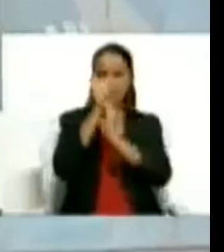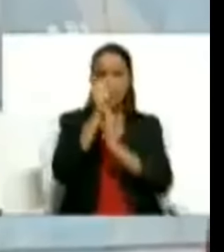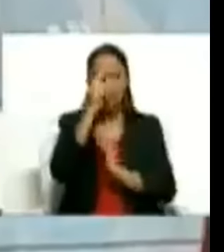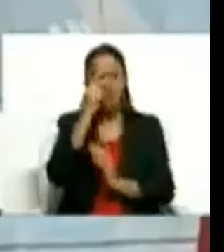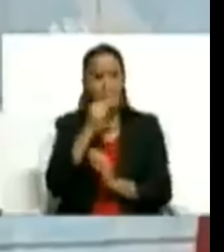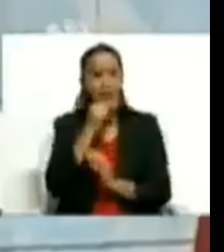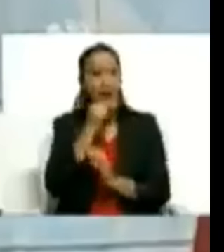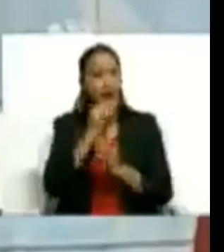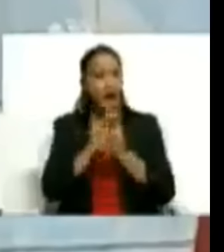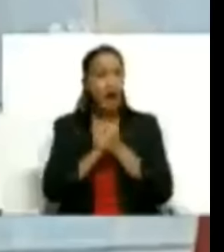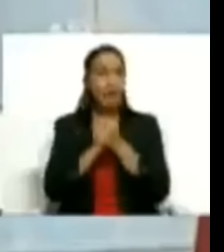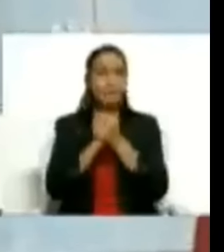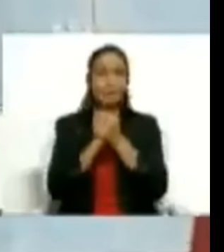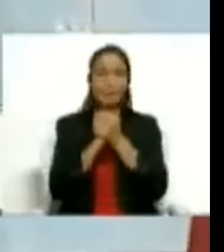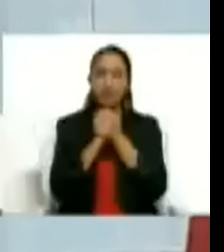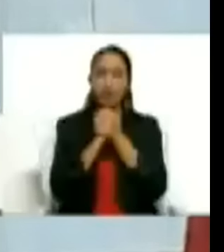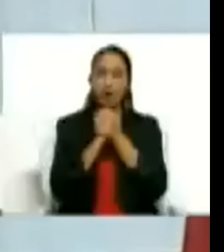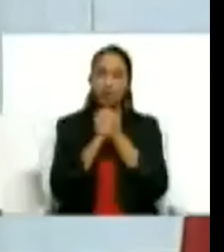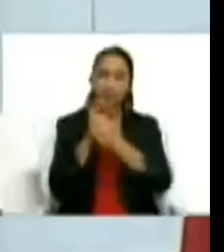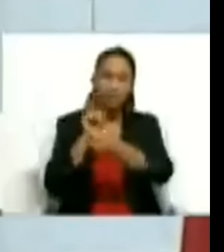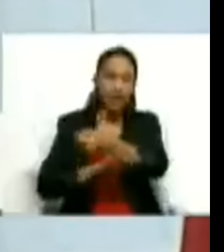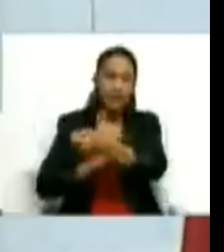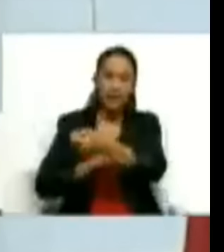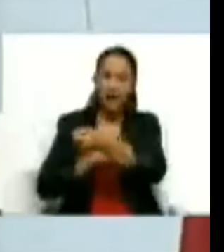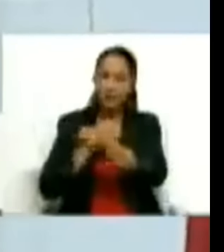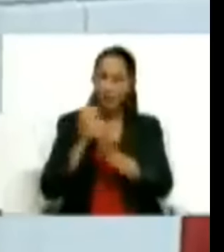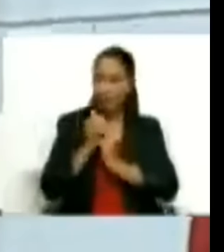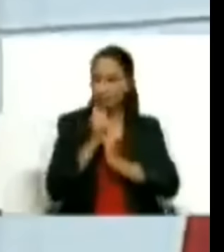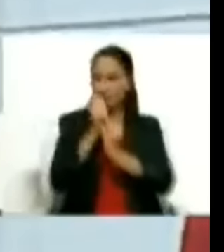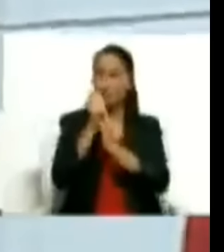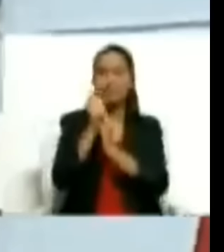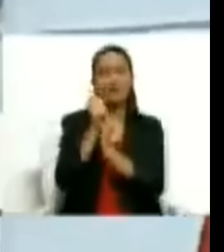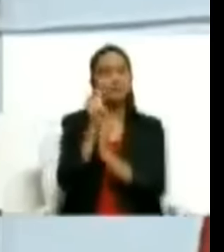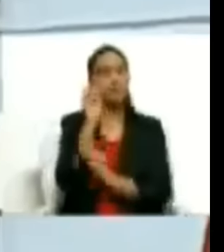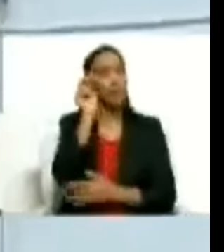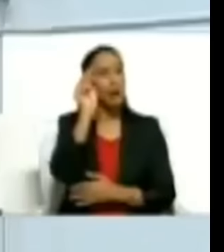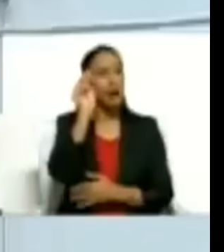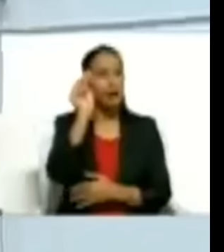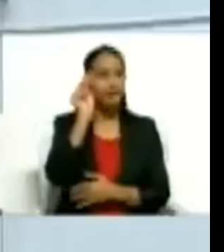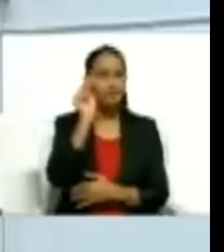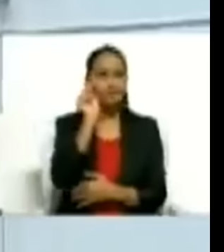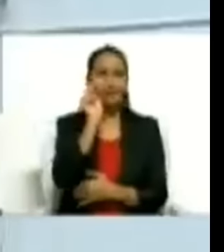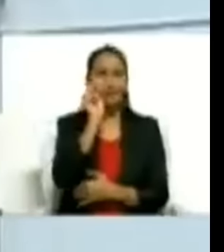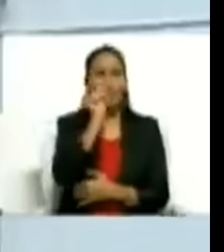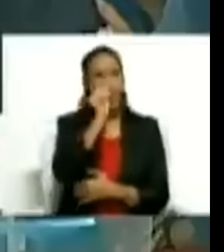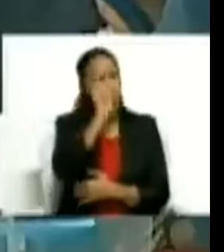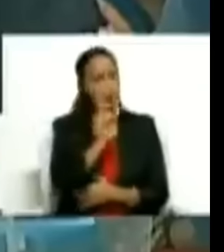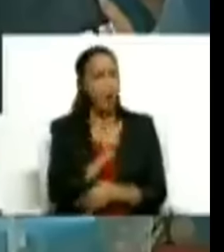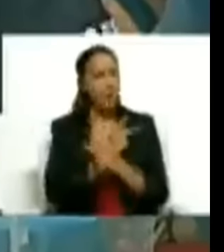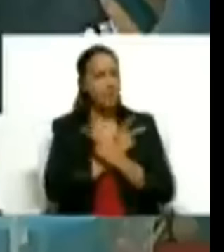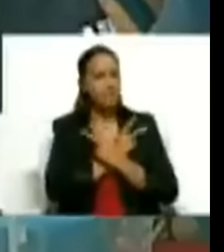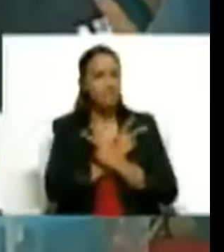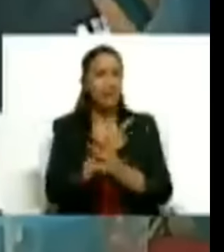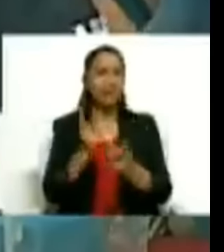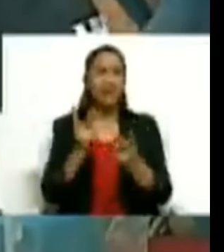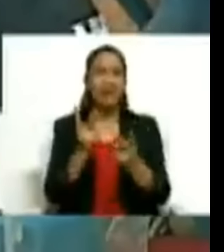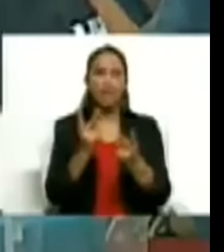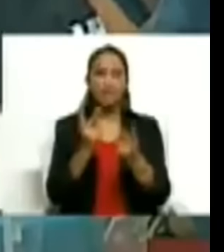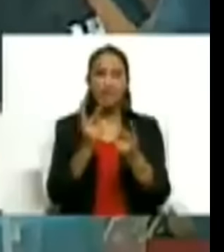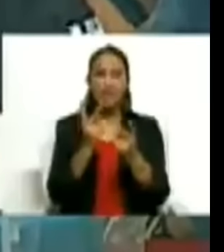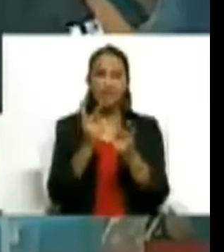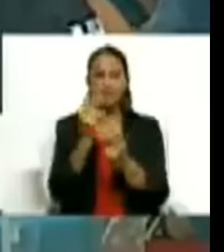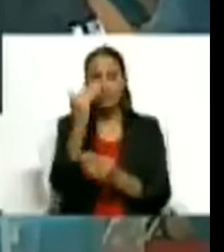luchas, a un maestro, a un hombre valiente, entregado en cuerpo, mente, alma y corazón a su